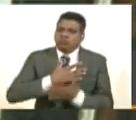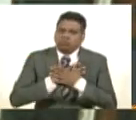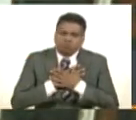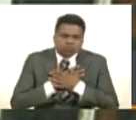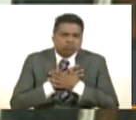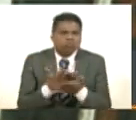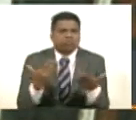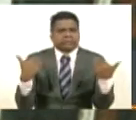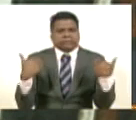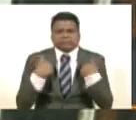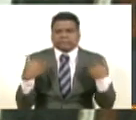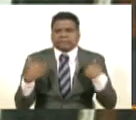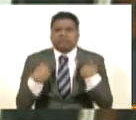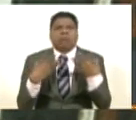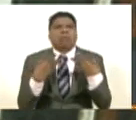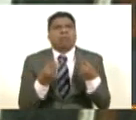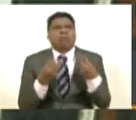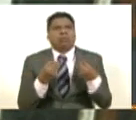de esta sucieza,